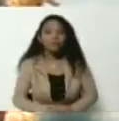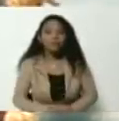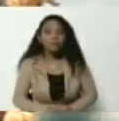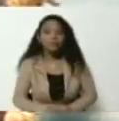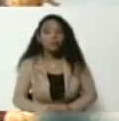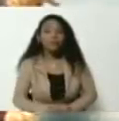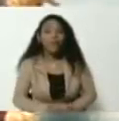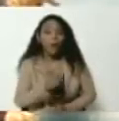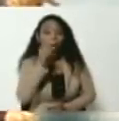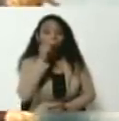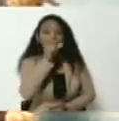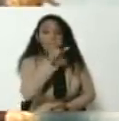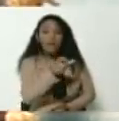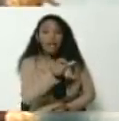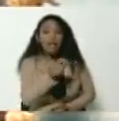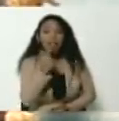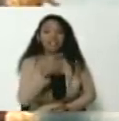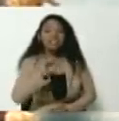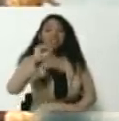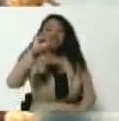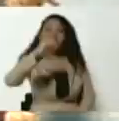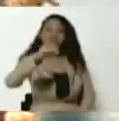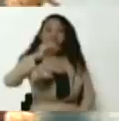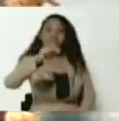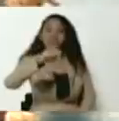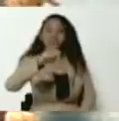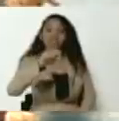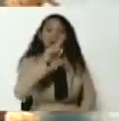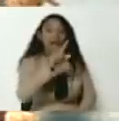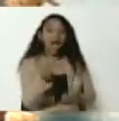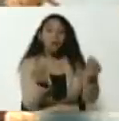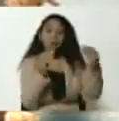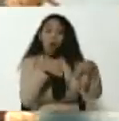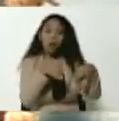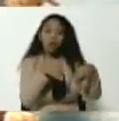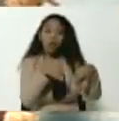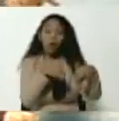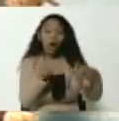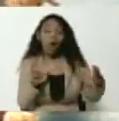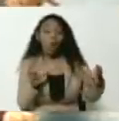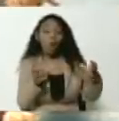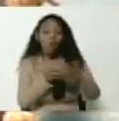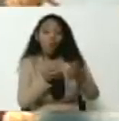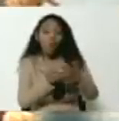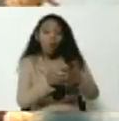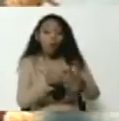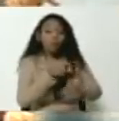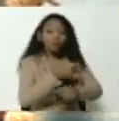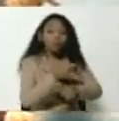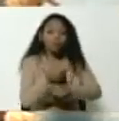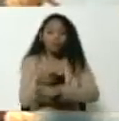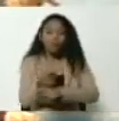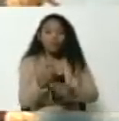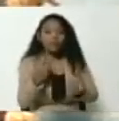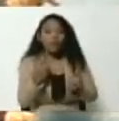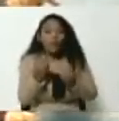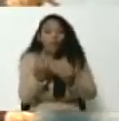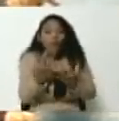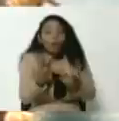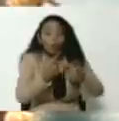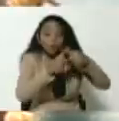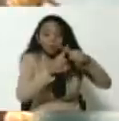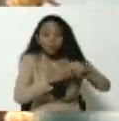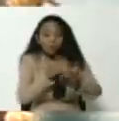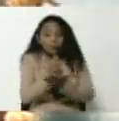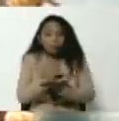Y Marito Abdo da el sí. Y ahí se acuerda la comisión que se van a repartir. Y también